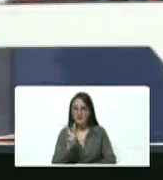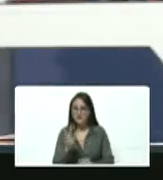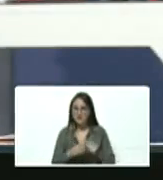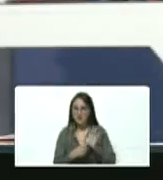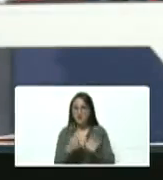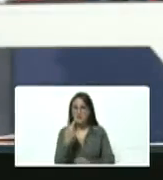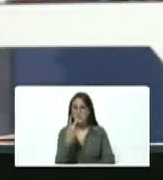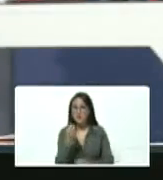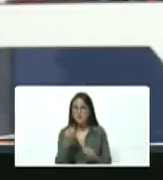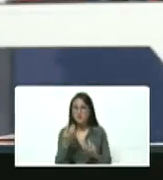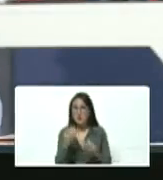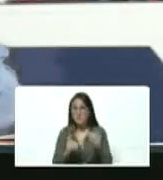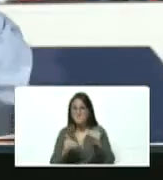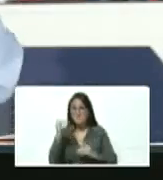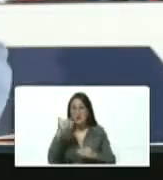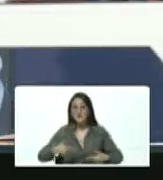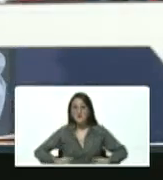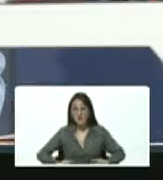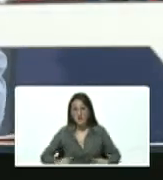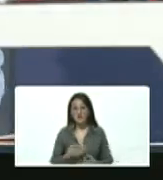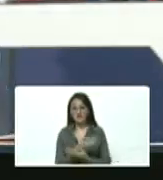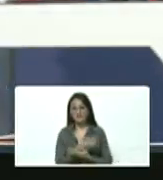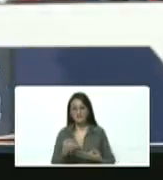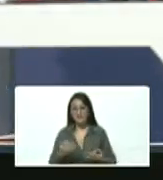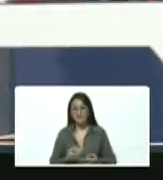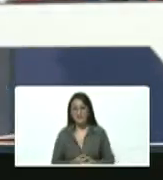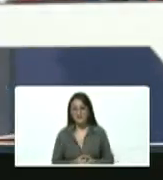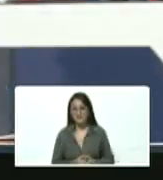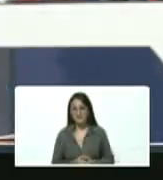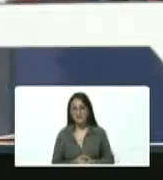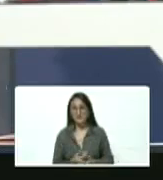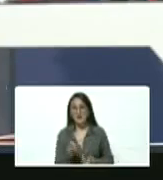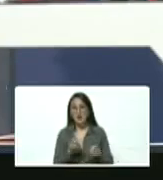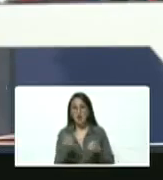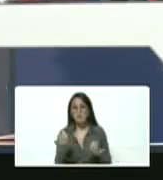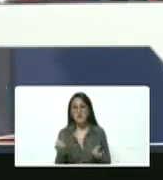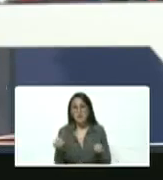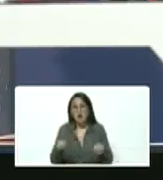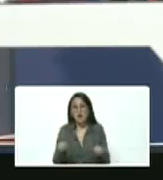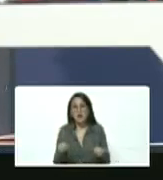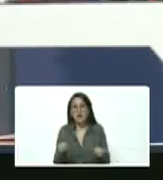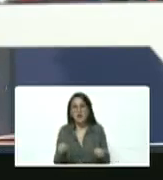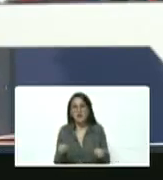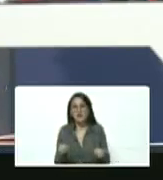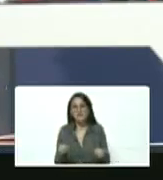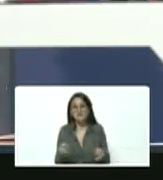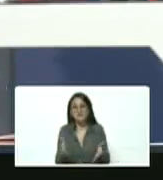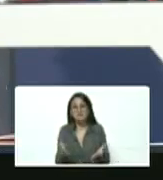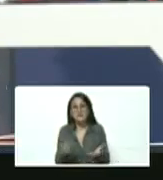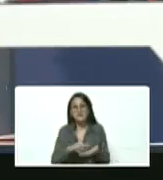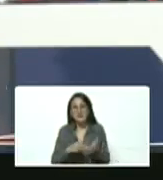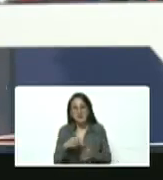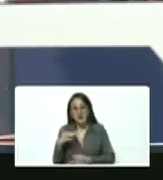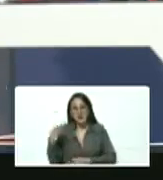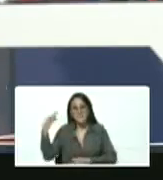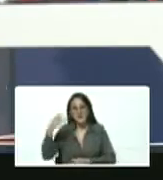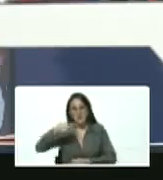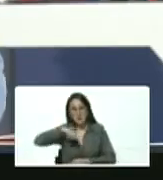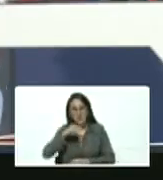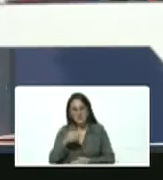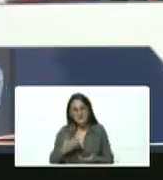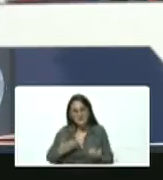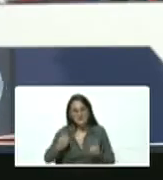dos dígitos quiere decir que es un esfuerzo extraordinario frente a una economía bloqueada. Así que habla mucho del espíritu indestructible de nuestro